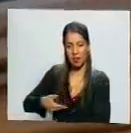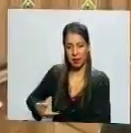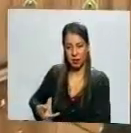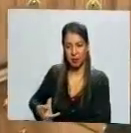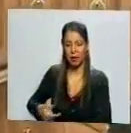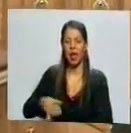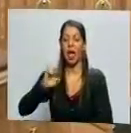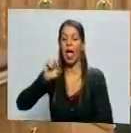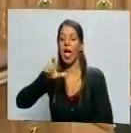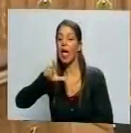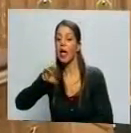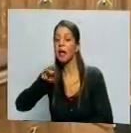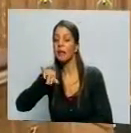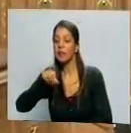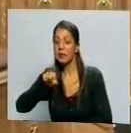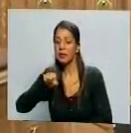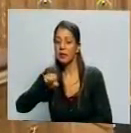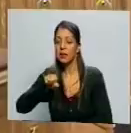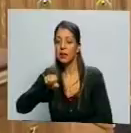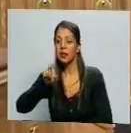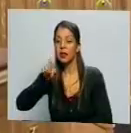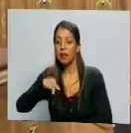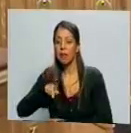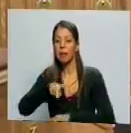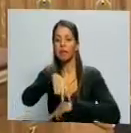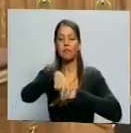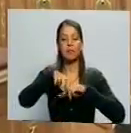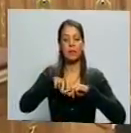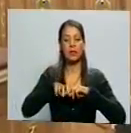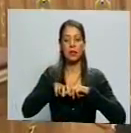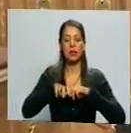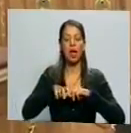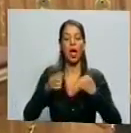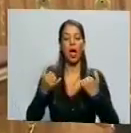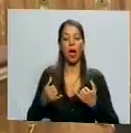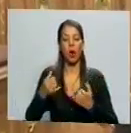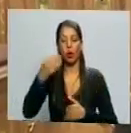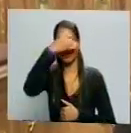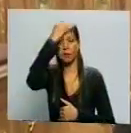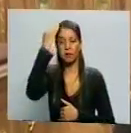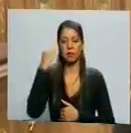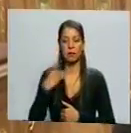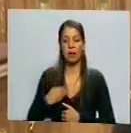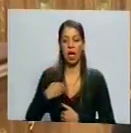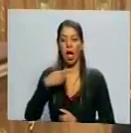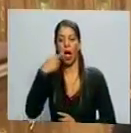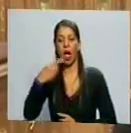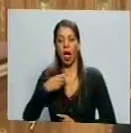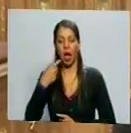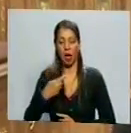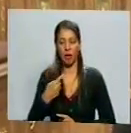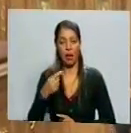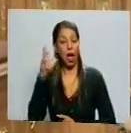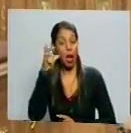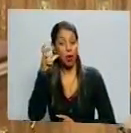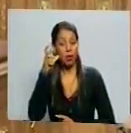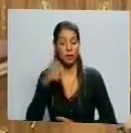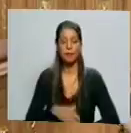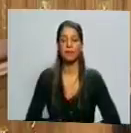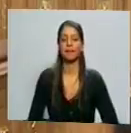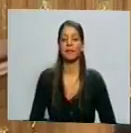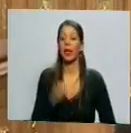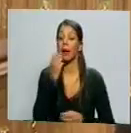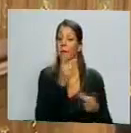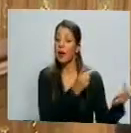Elvis Amoroso. Toma asiento y toma la palabra la primera vicepresidenta de la Asamblea Nacional Constituyente, Tania Díaz. Escuchemos.